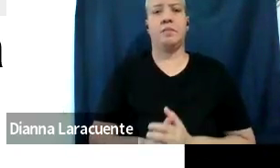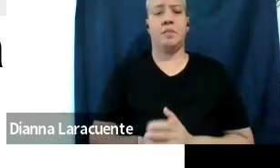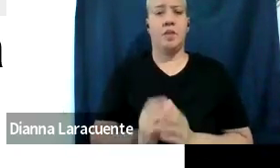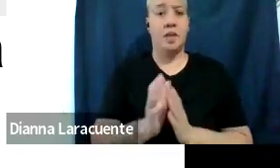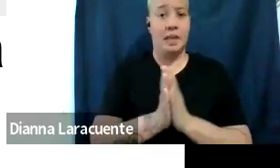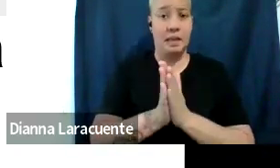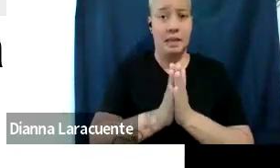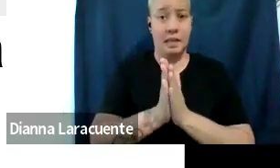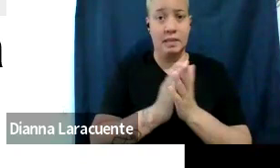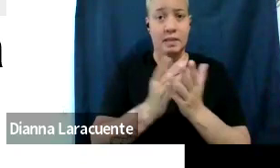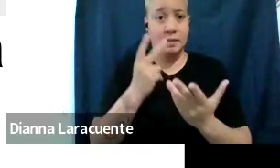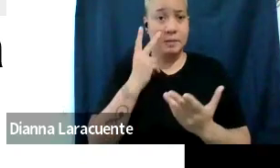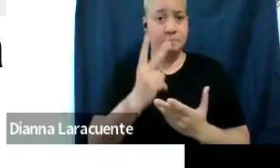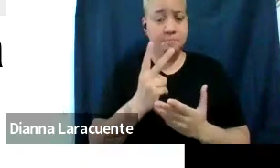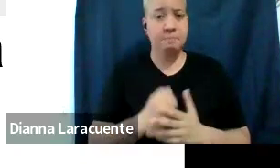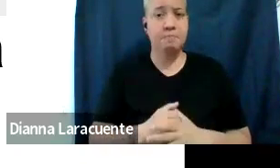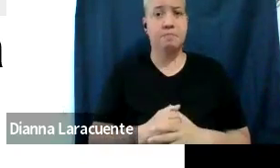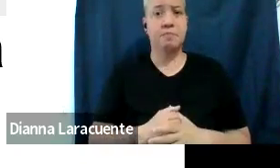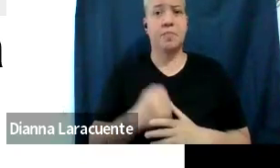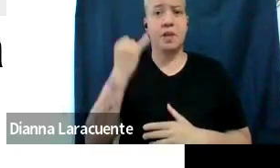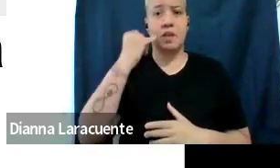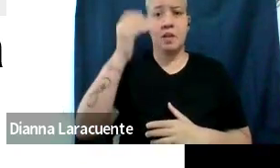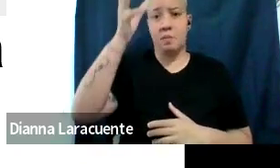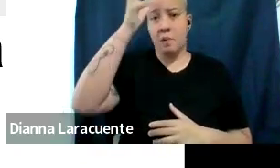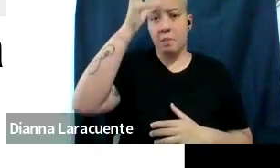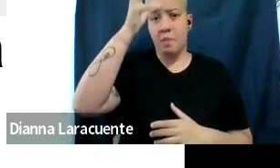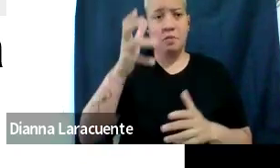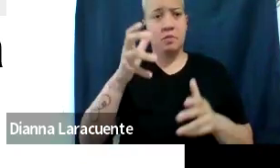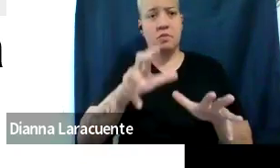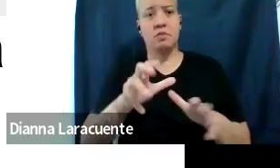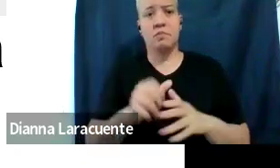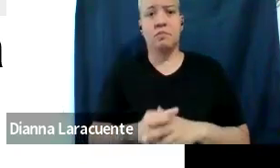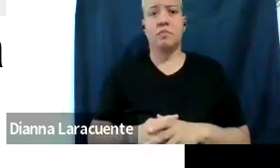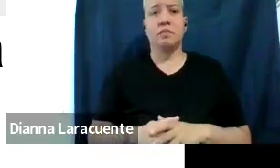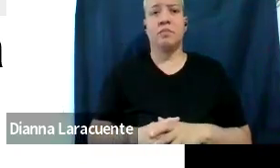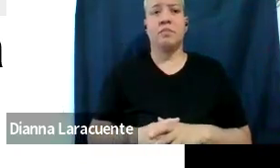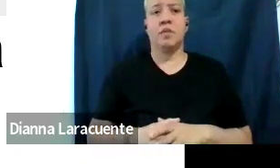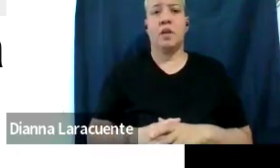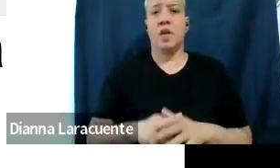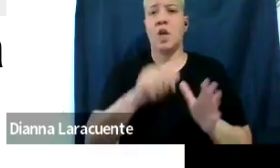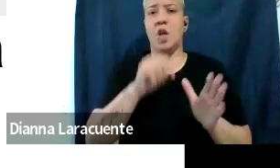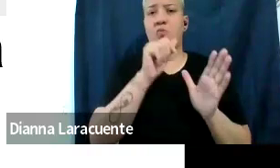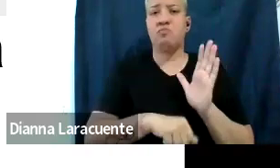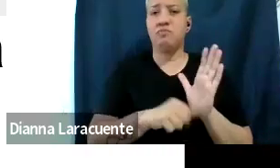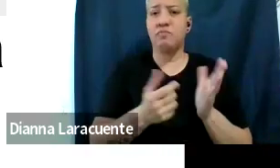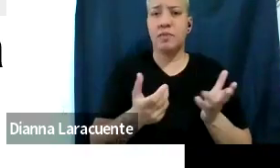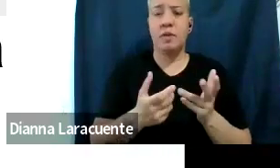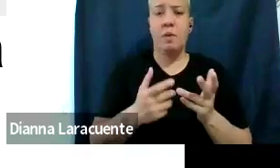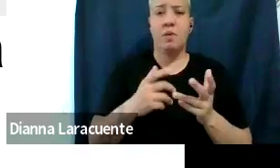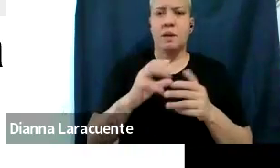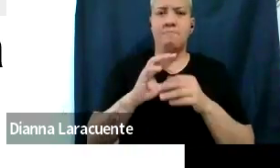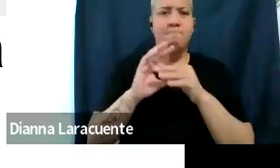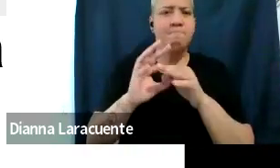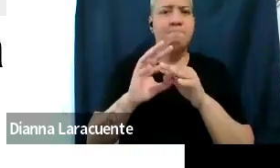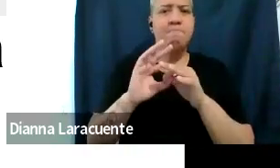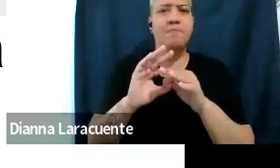interesante. Dicen que si el padre no lo quería y lo castró. No, miren, había una relación tan bella